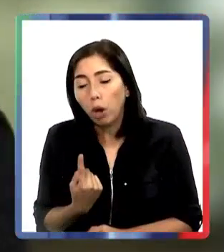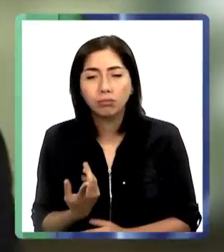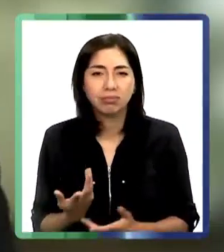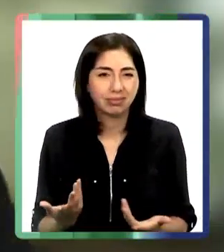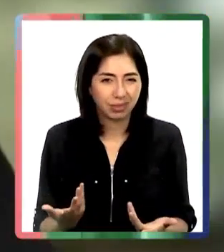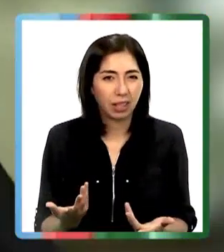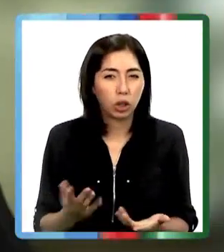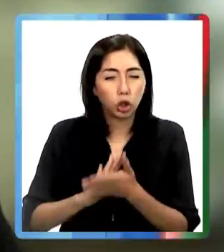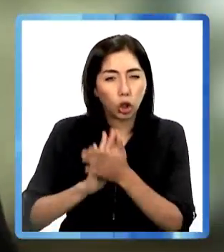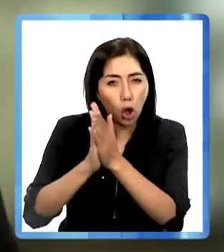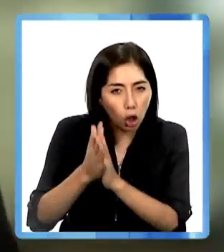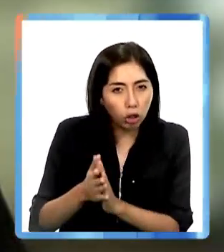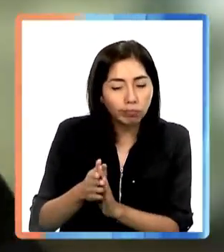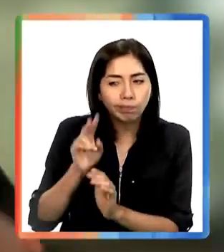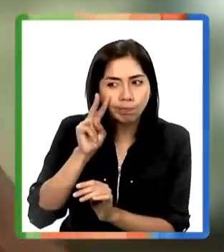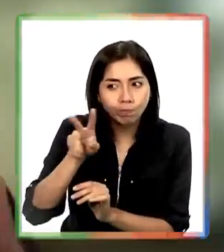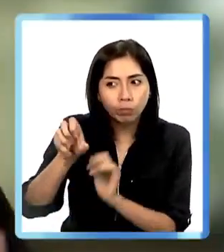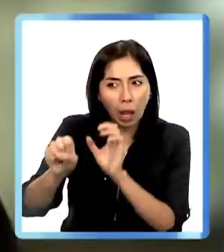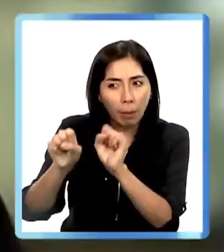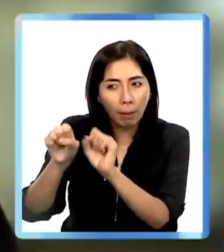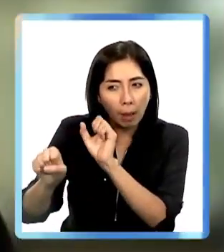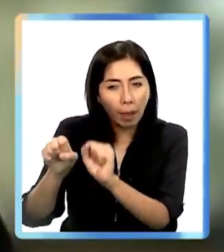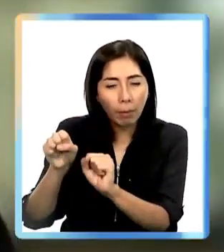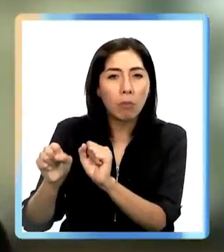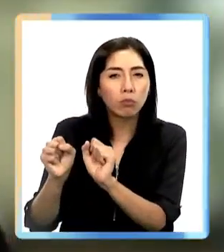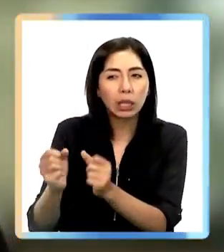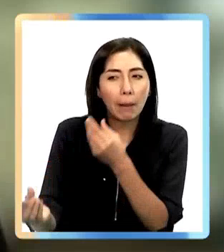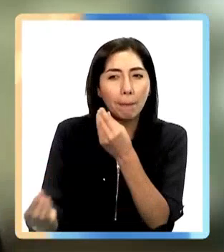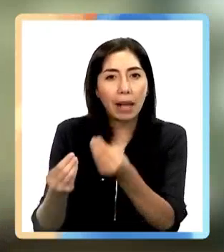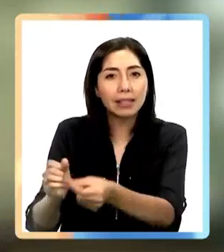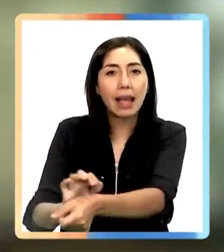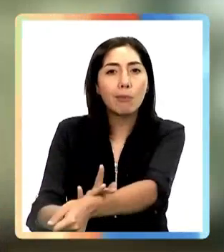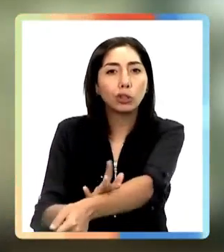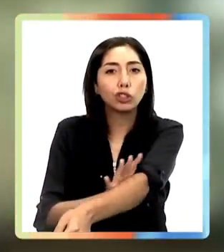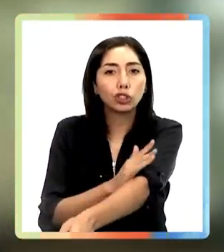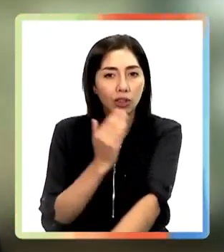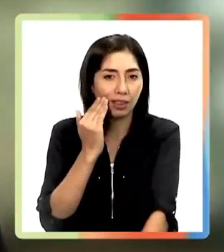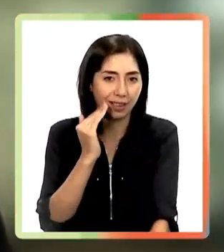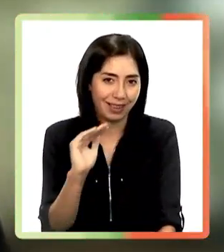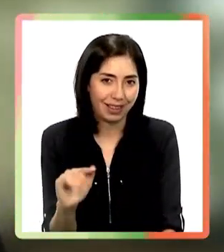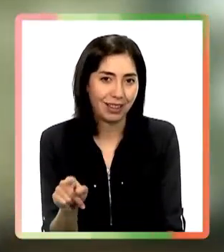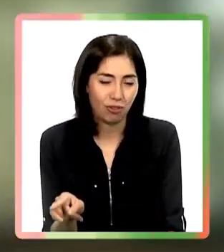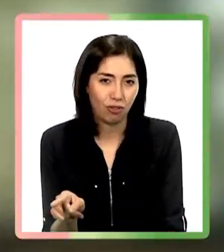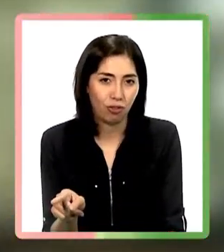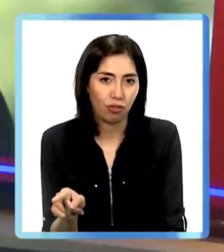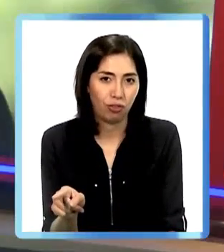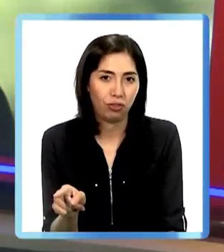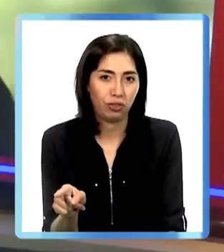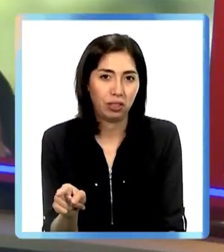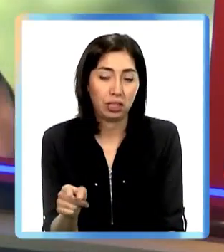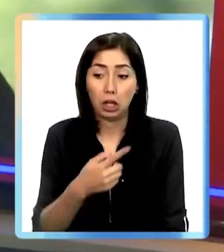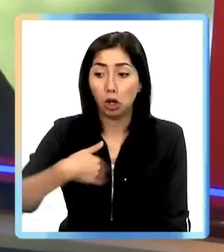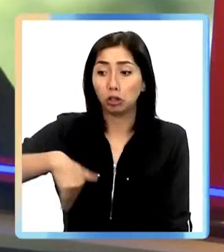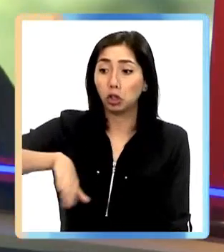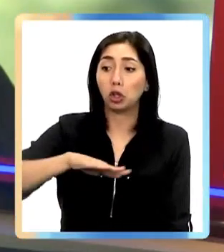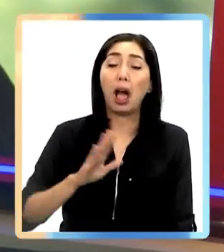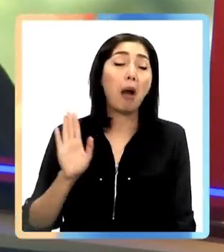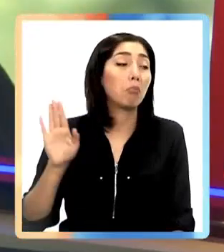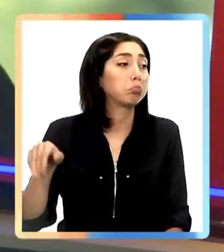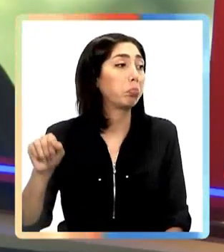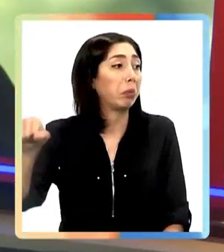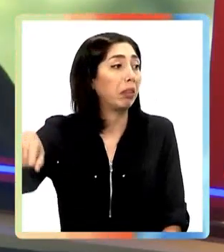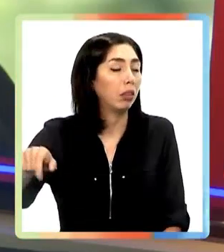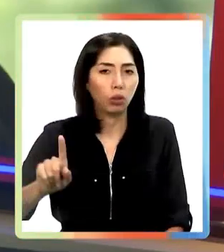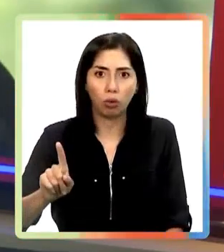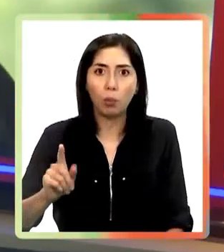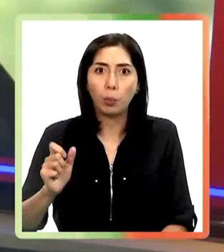el apetito. Son todas señales que hay que ver que algo pudiera estar pasando en las emociones del niño, que si no lo tomamos a